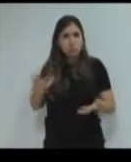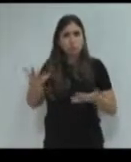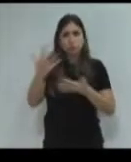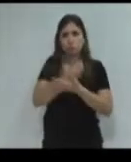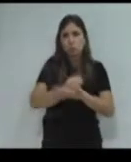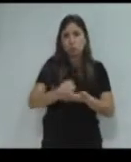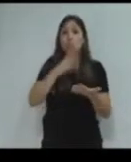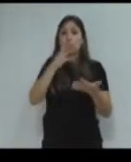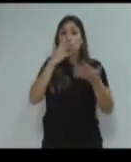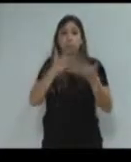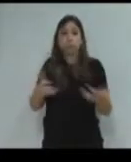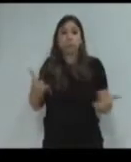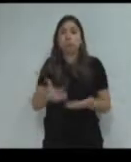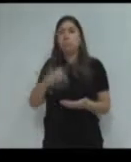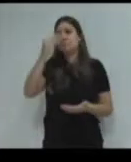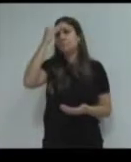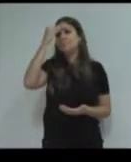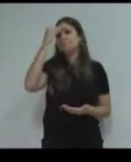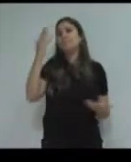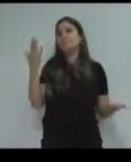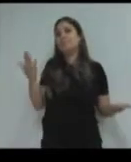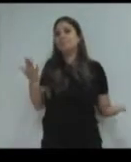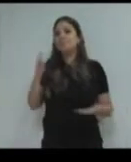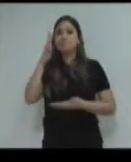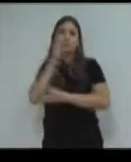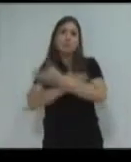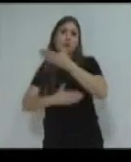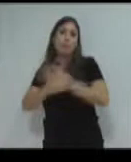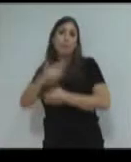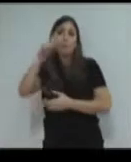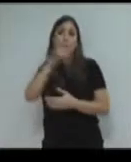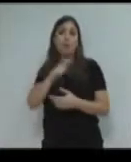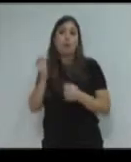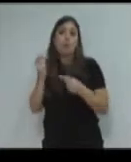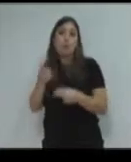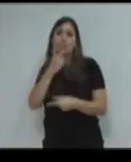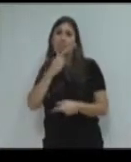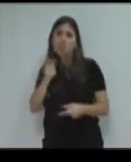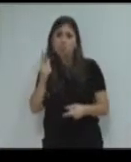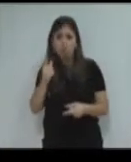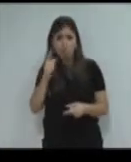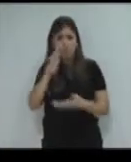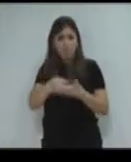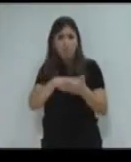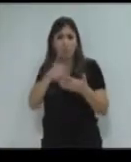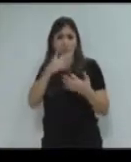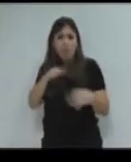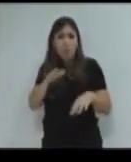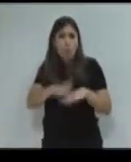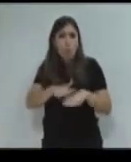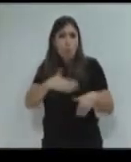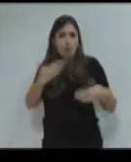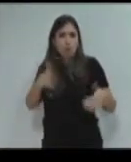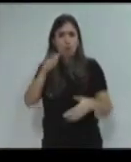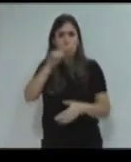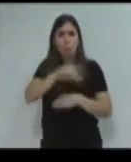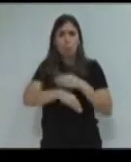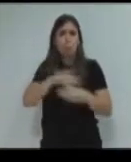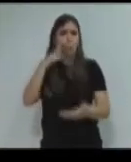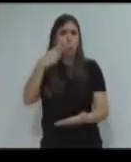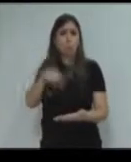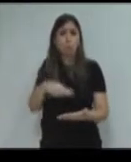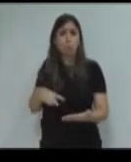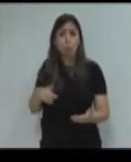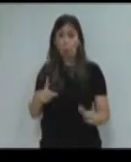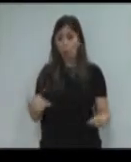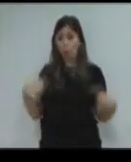que los documentos no se hagan en especial para personas con discapacidad, no, que se hagan de igual manera para cualquier persona. Sí. Cualquiera